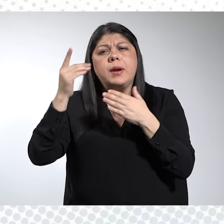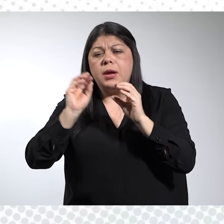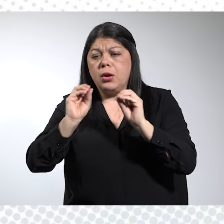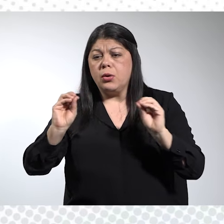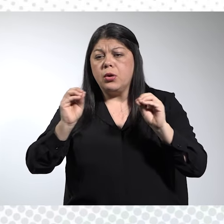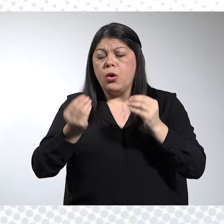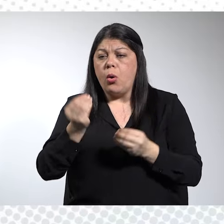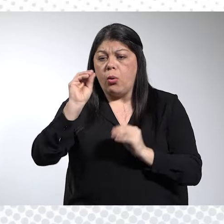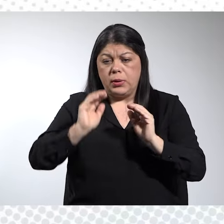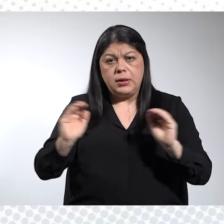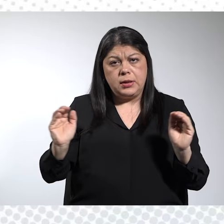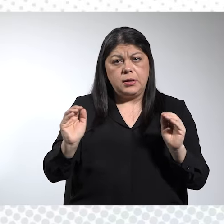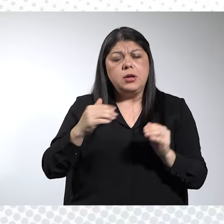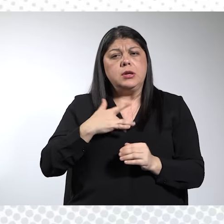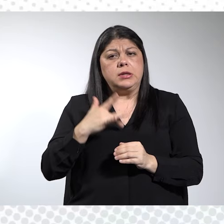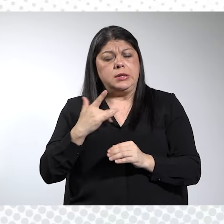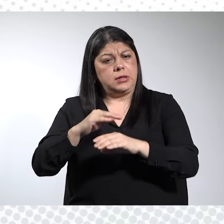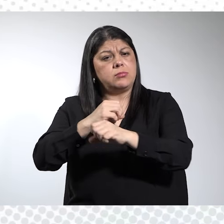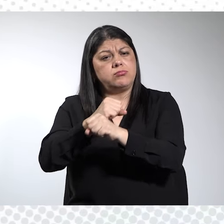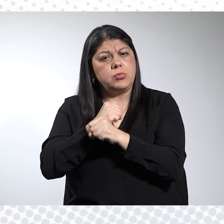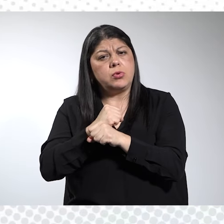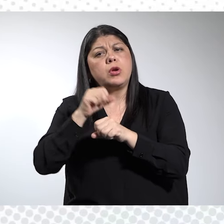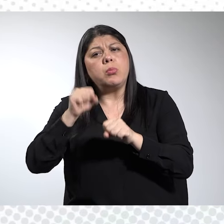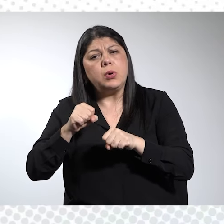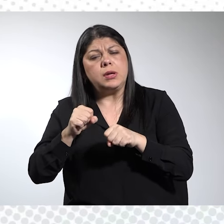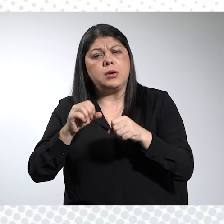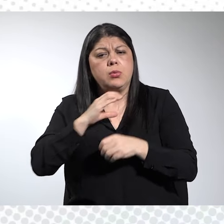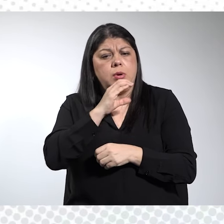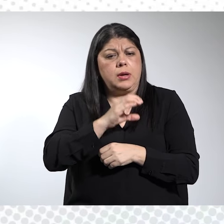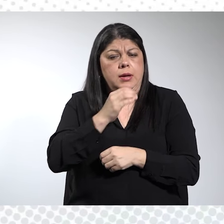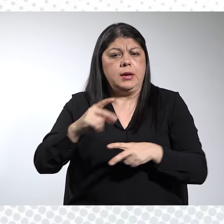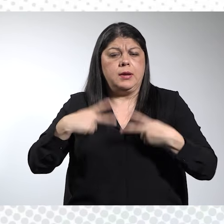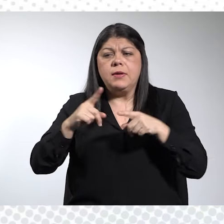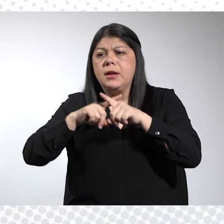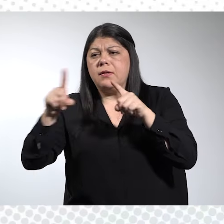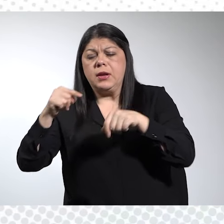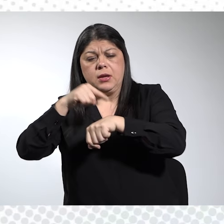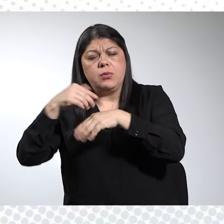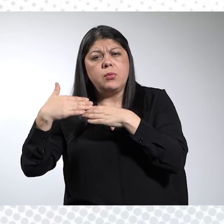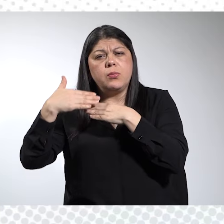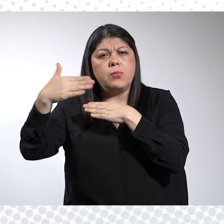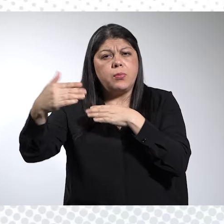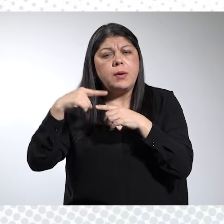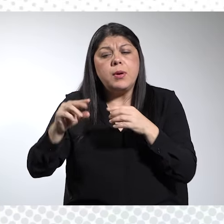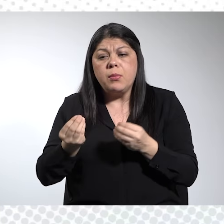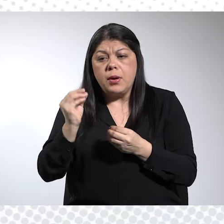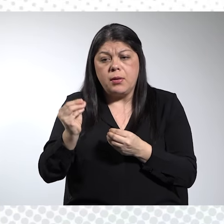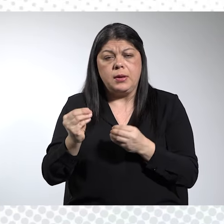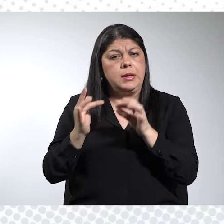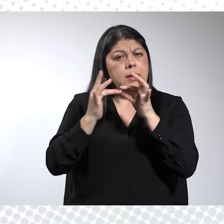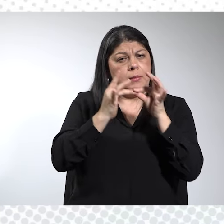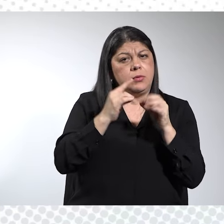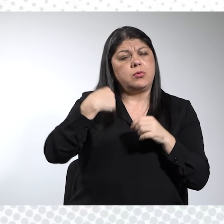que estos niños y estos jóvenes pues sientan certeza de que van a estar en una calidad de vida diferente en el largo plazo. Pero para la